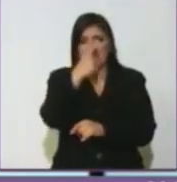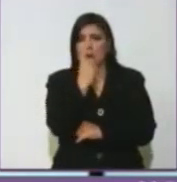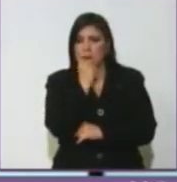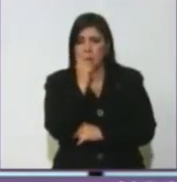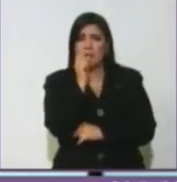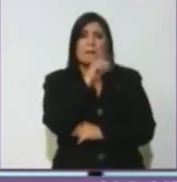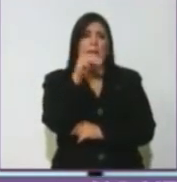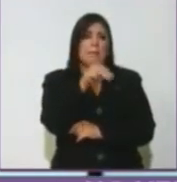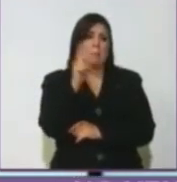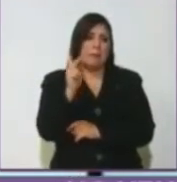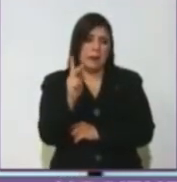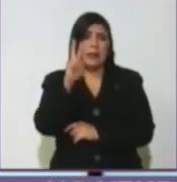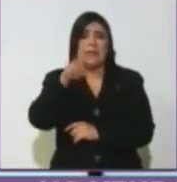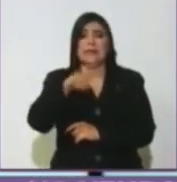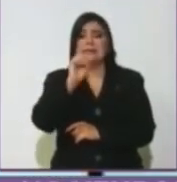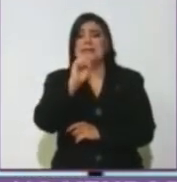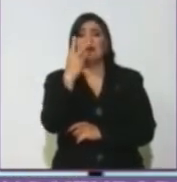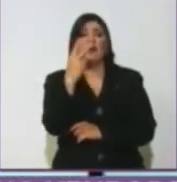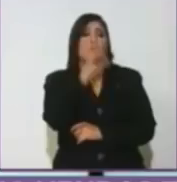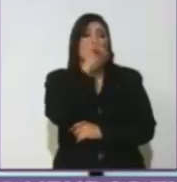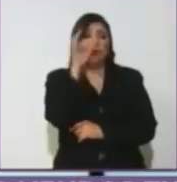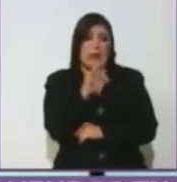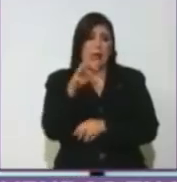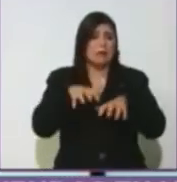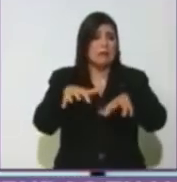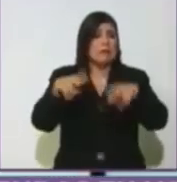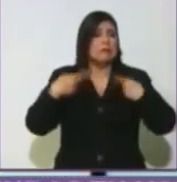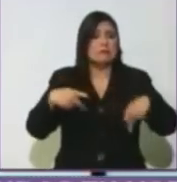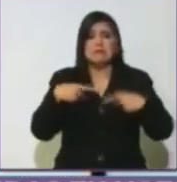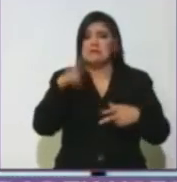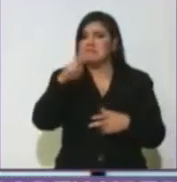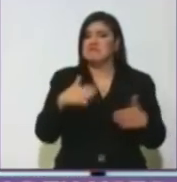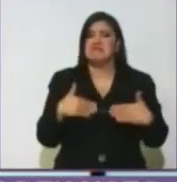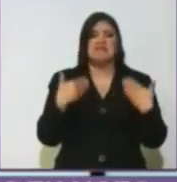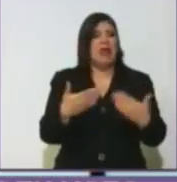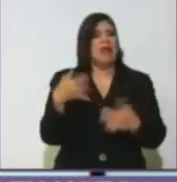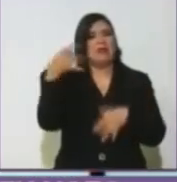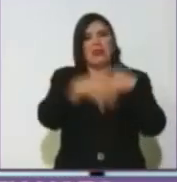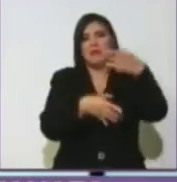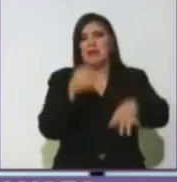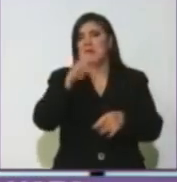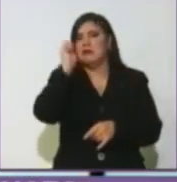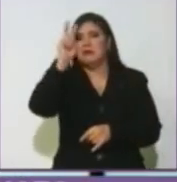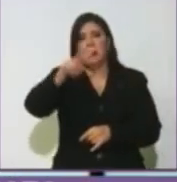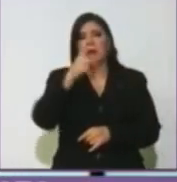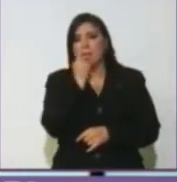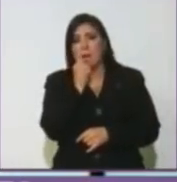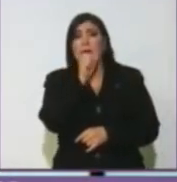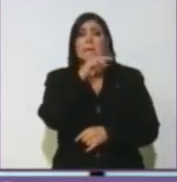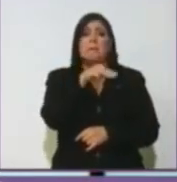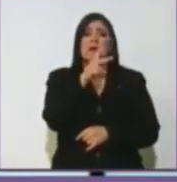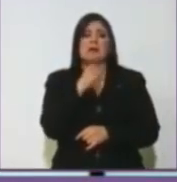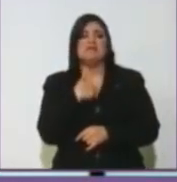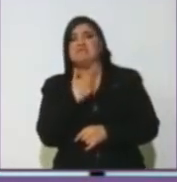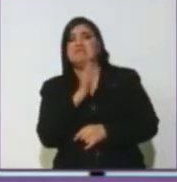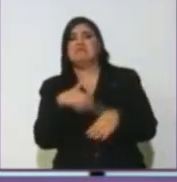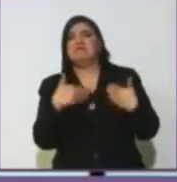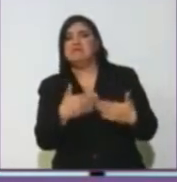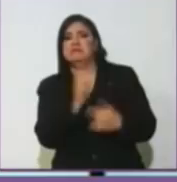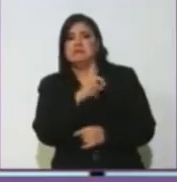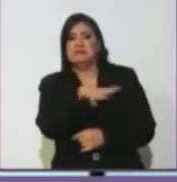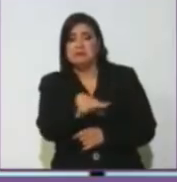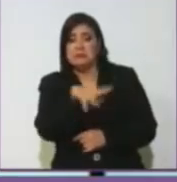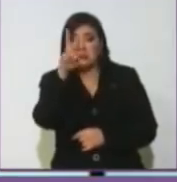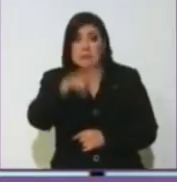el 62 por ciento de la población no confía en la policía y en el ministerio público tenemos que purgar